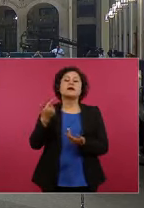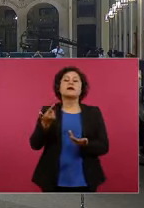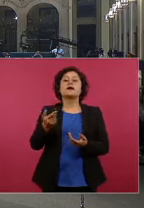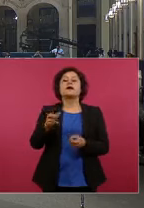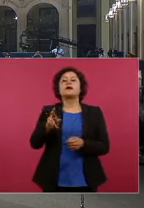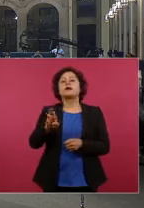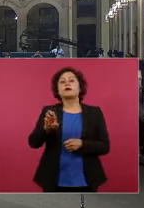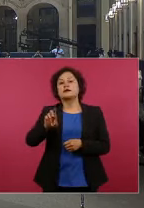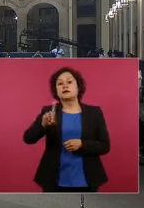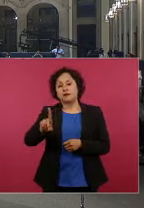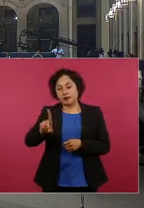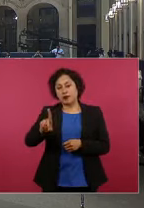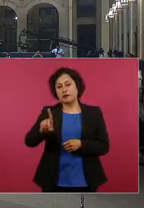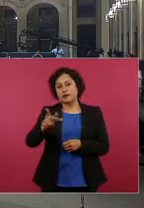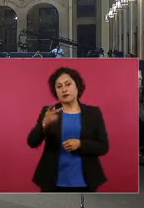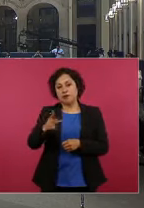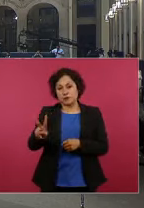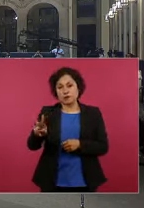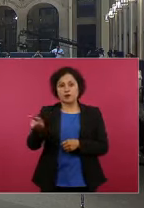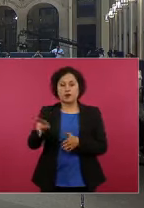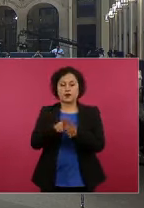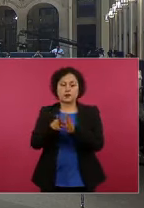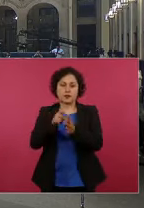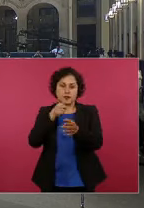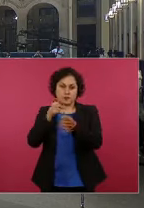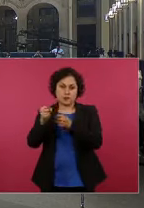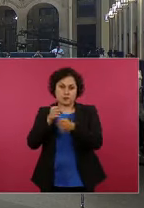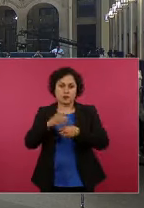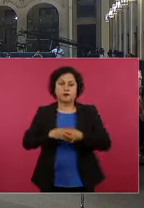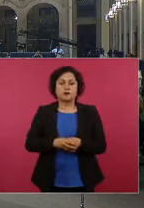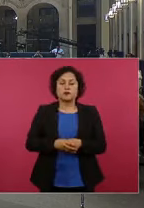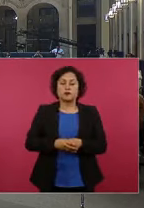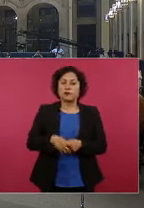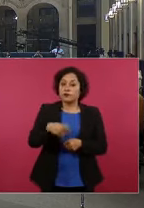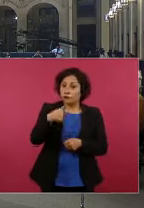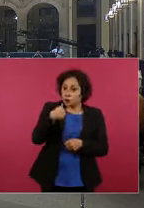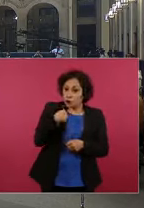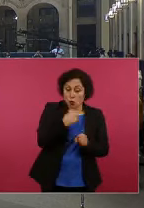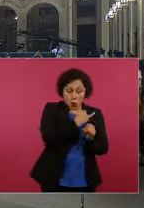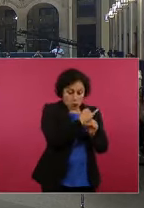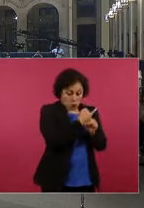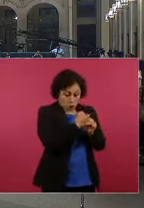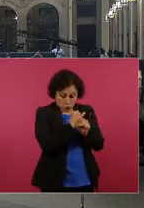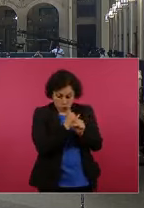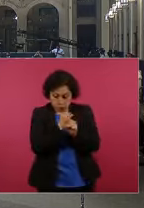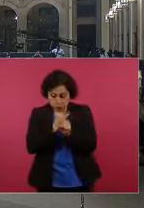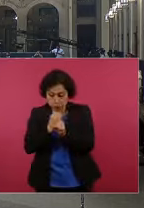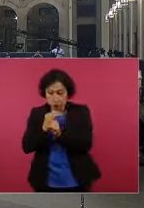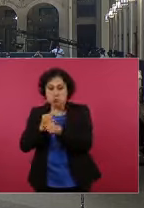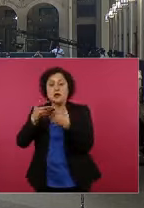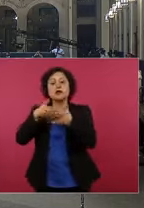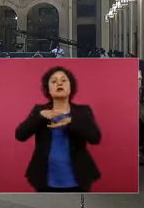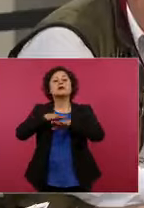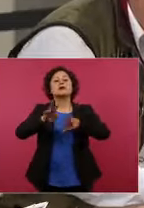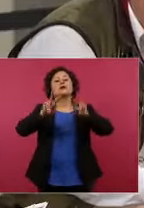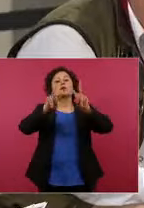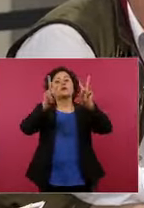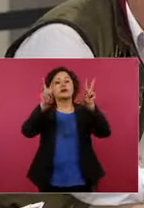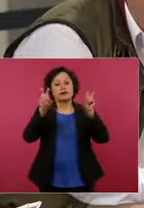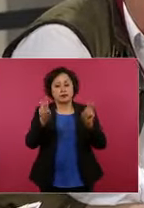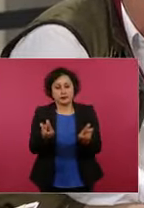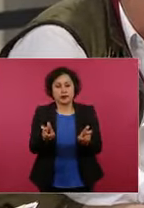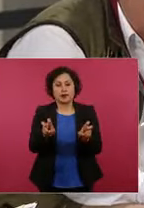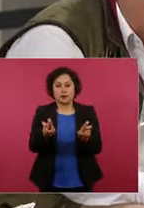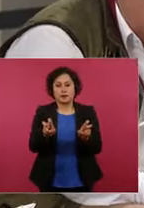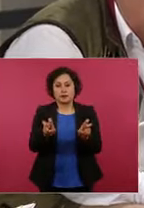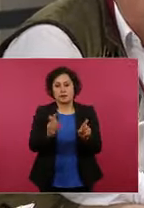de Puerto Vallarta, de Periodistas de Puerto Vallarta. Le estoy dando seguimiento a todos los asuntos que he traído